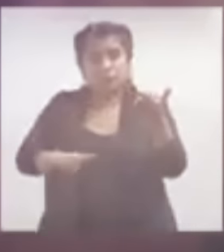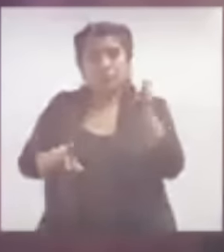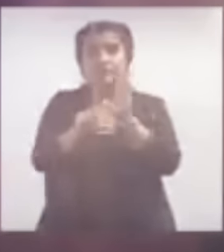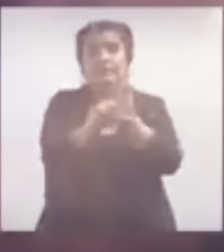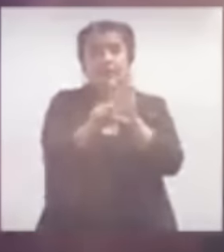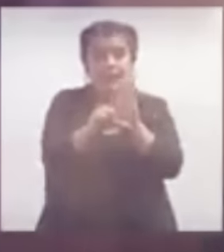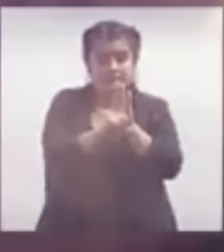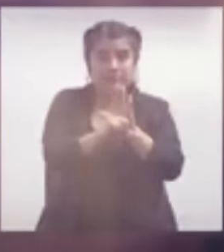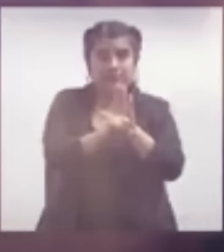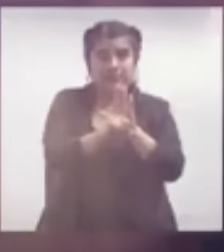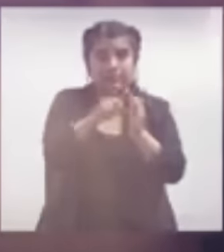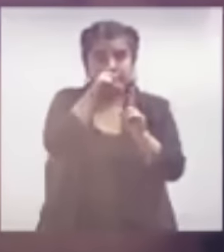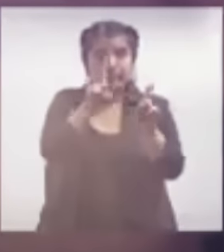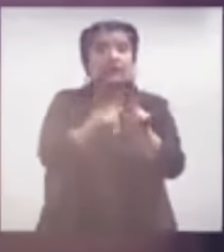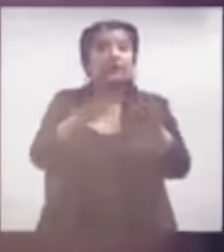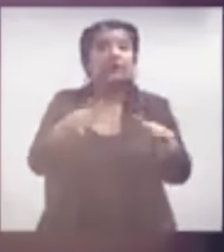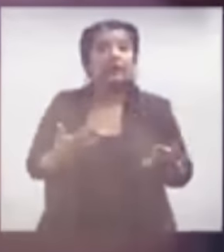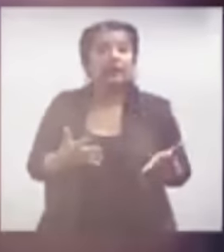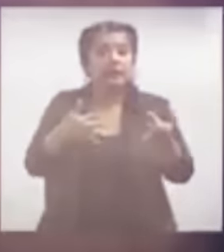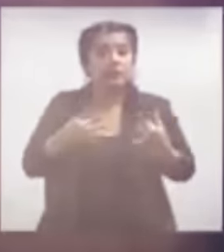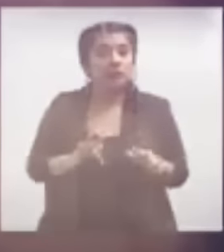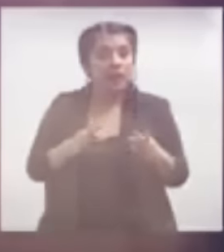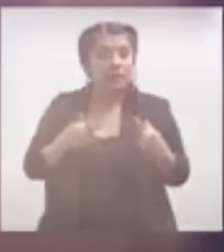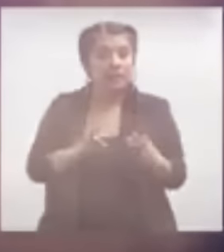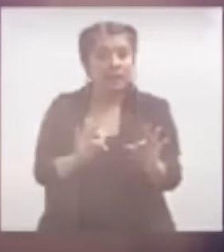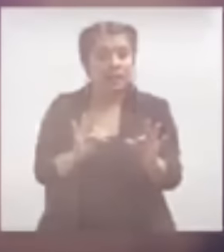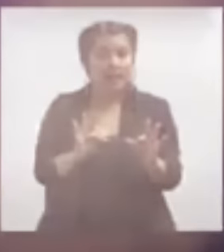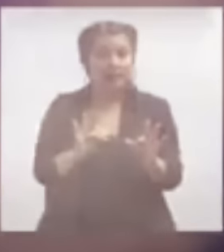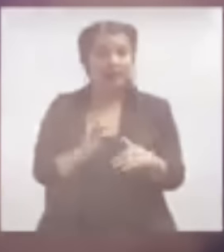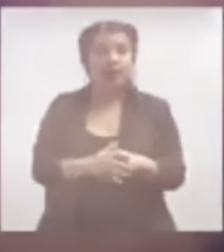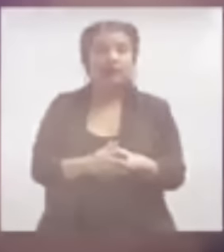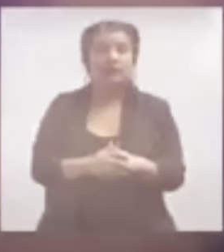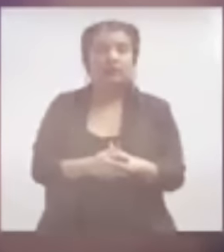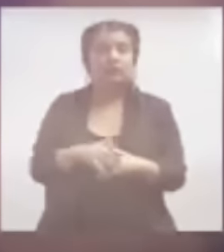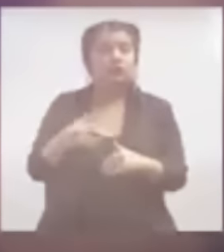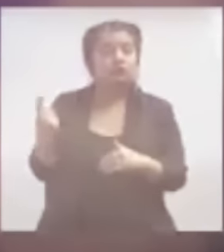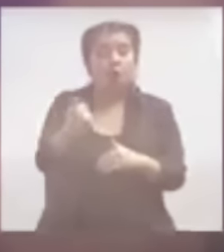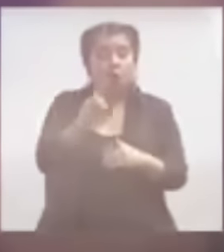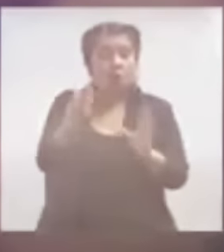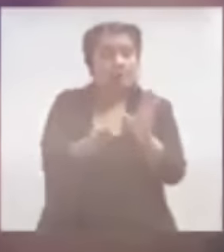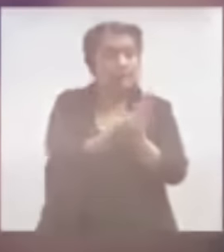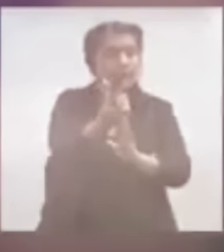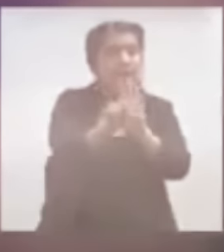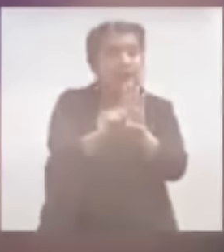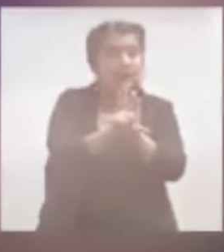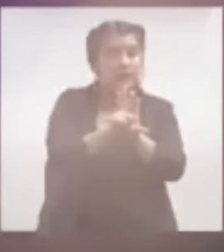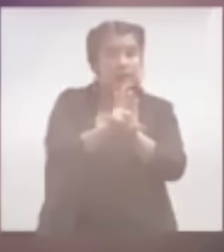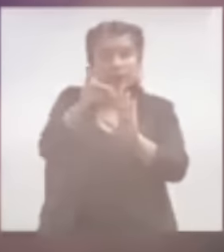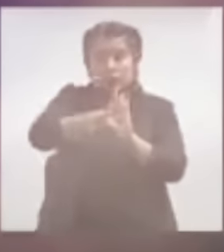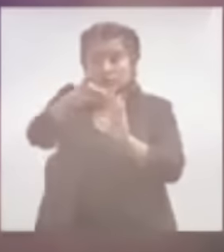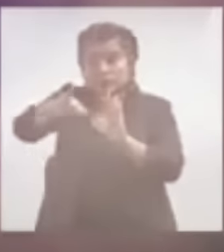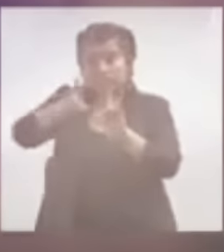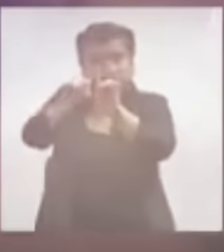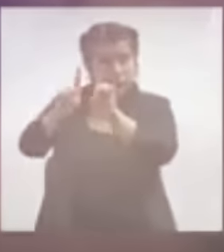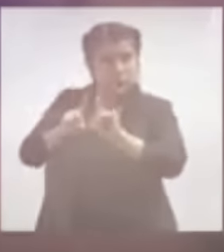iba a tratar de que todas las iniciativas que estamos presentando los distintos